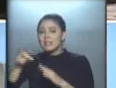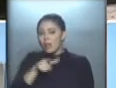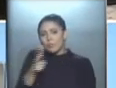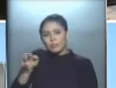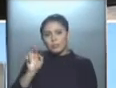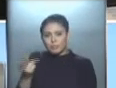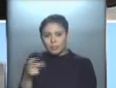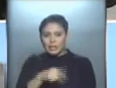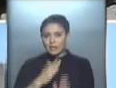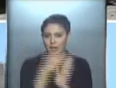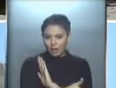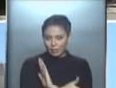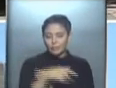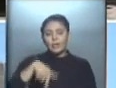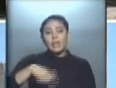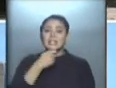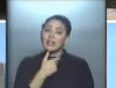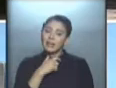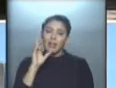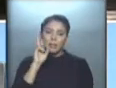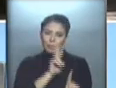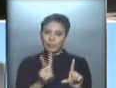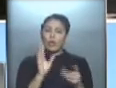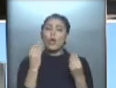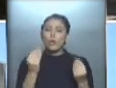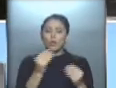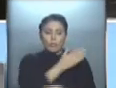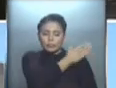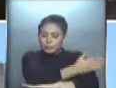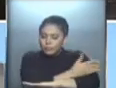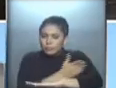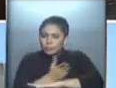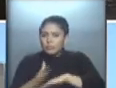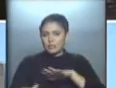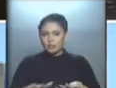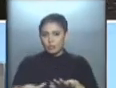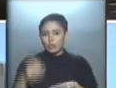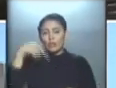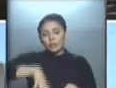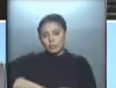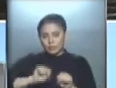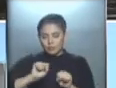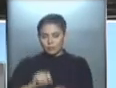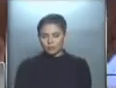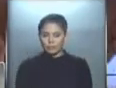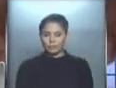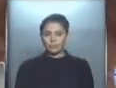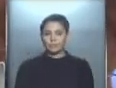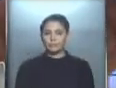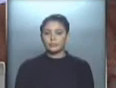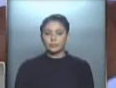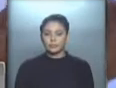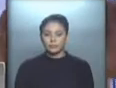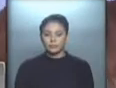a la fuga si les parece bien vamos a recordar cómo se dio la cronología de los hechos desde las primeras horas del día